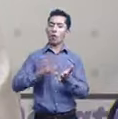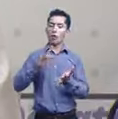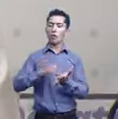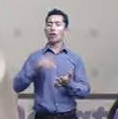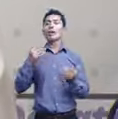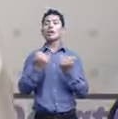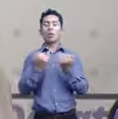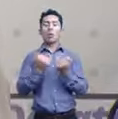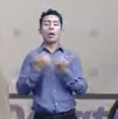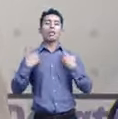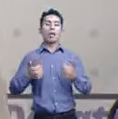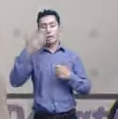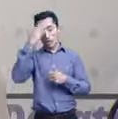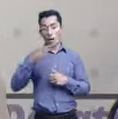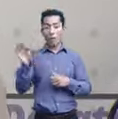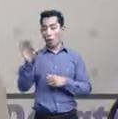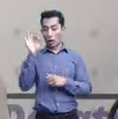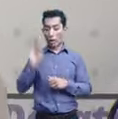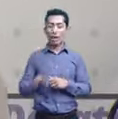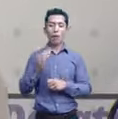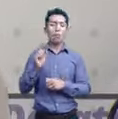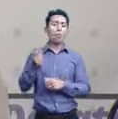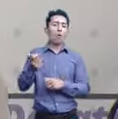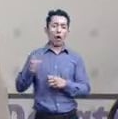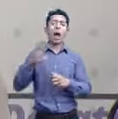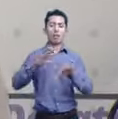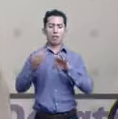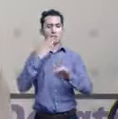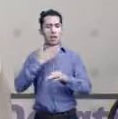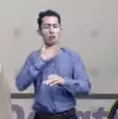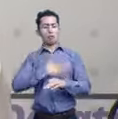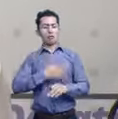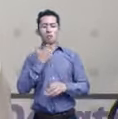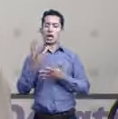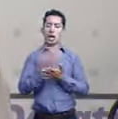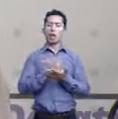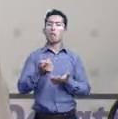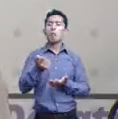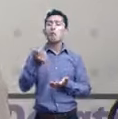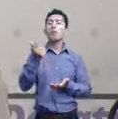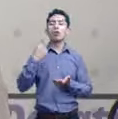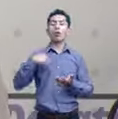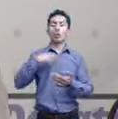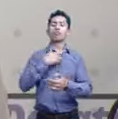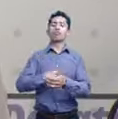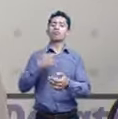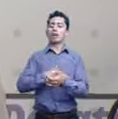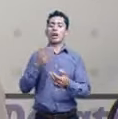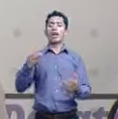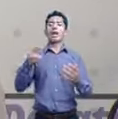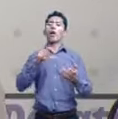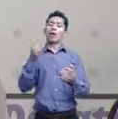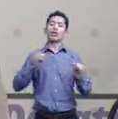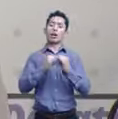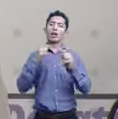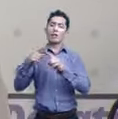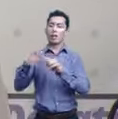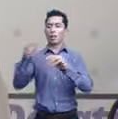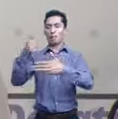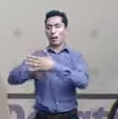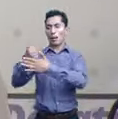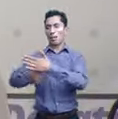En el entendido de que solo un porcentaje mínimo tiene empleos dignos y bien remunerados, proponemos la gestión ante las instancias necesarias